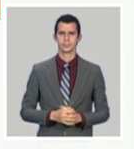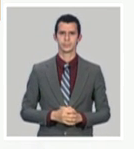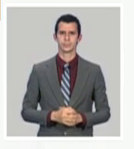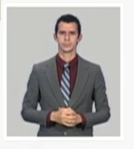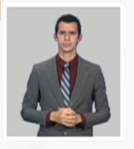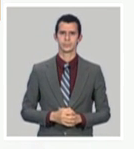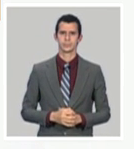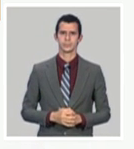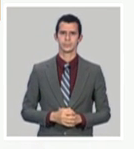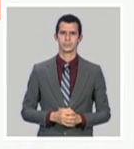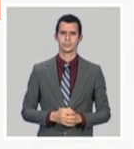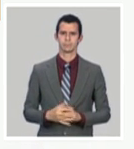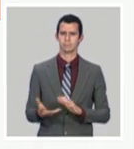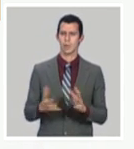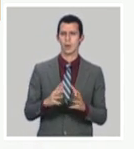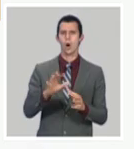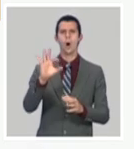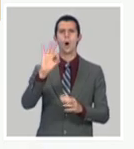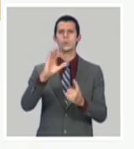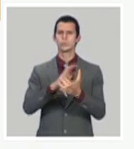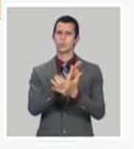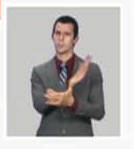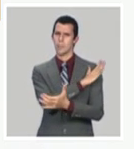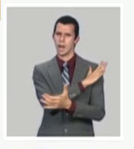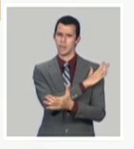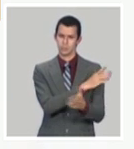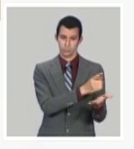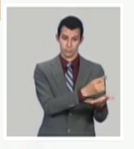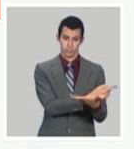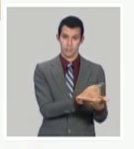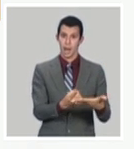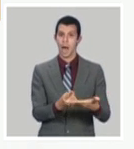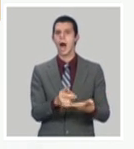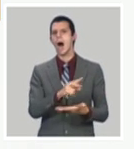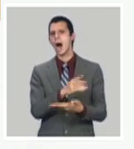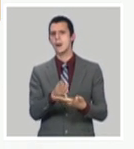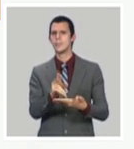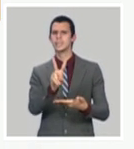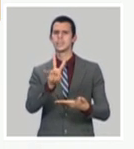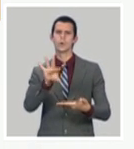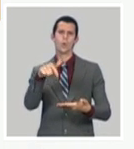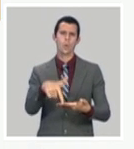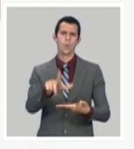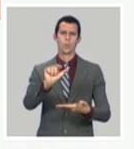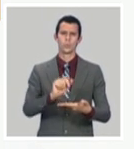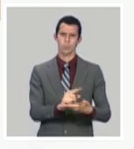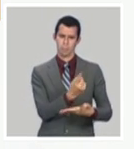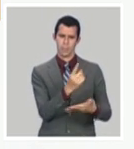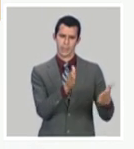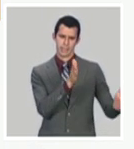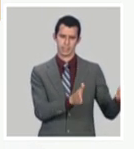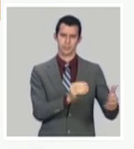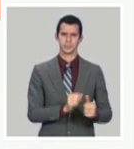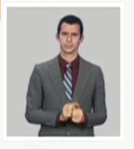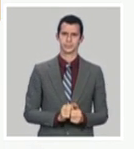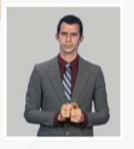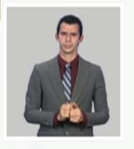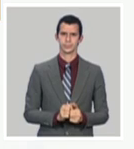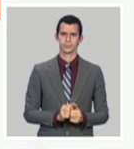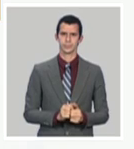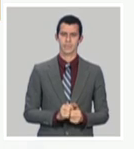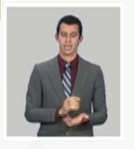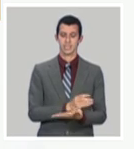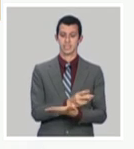alrededor del 8 de marzo, cuando comenzamos, hasta el 25 de julio. Una segunda etapa que fue de la semana 31 hasta la